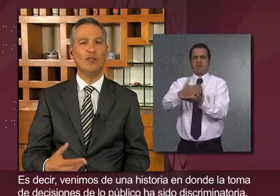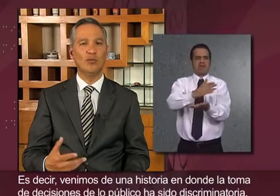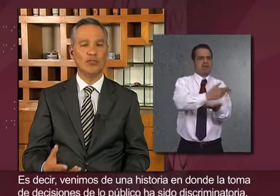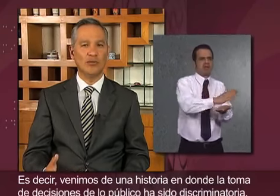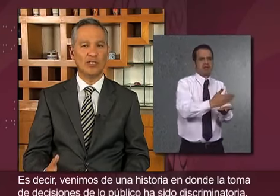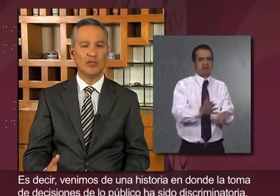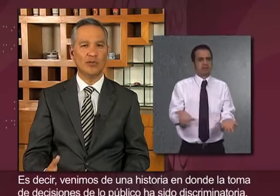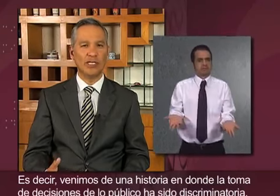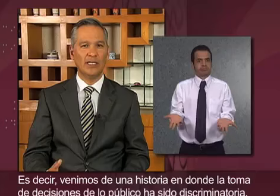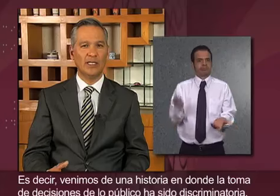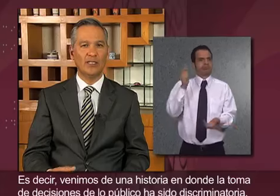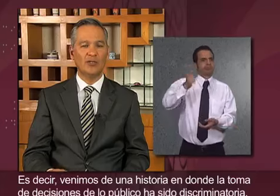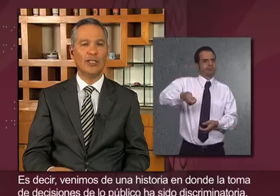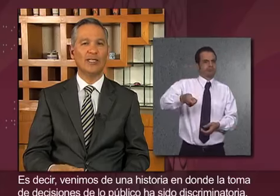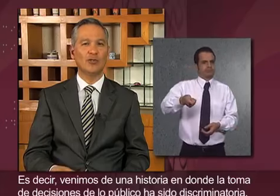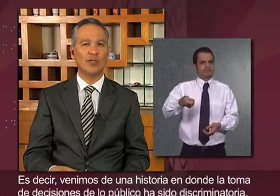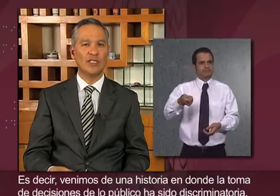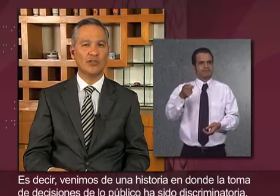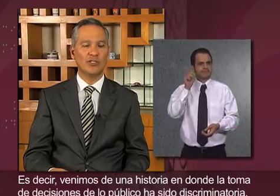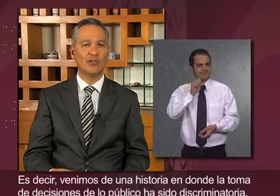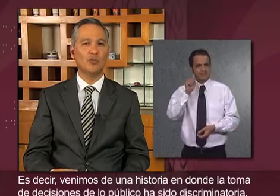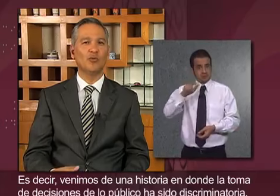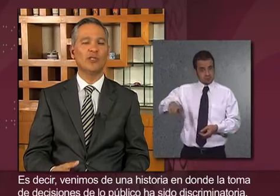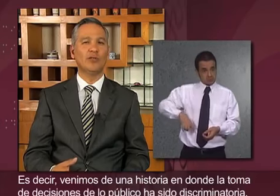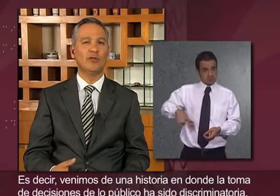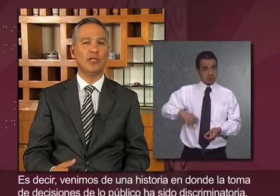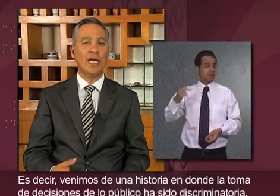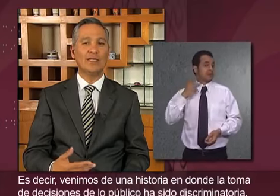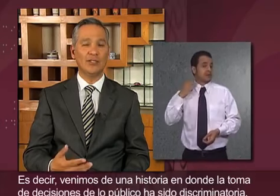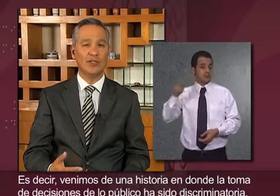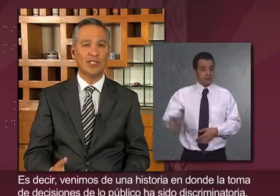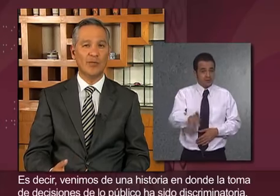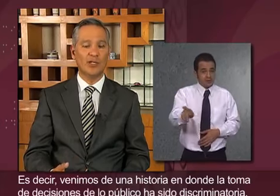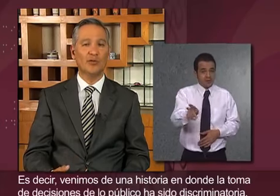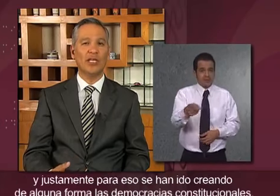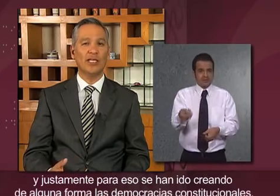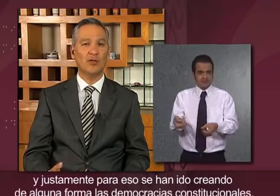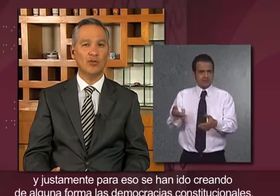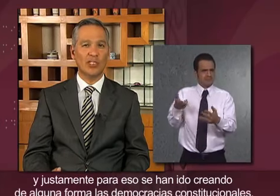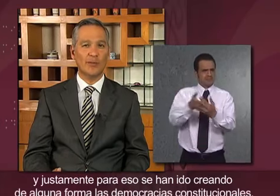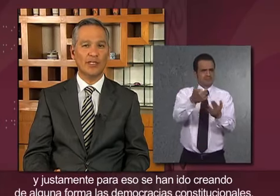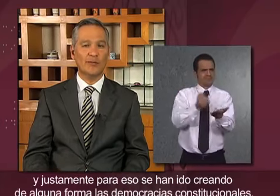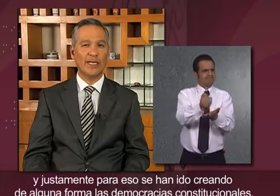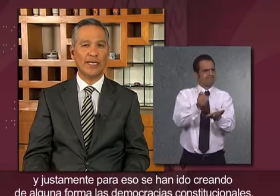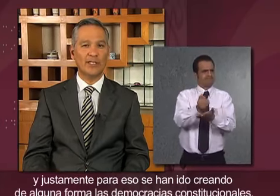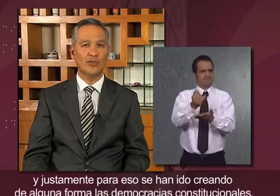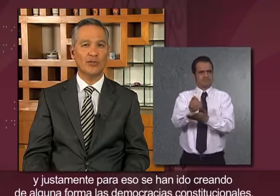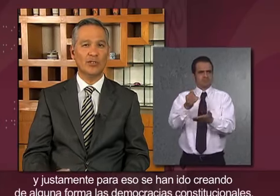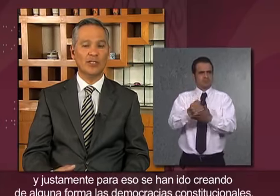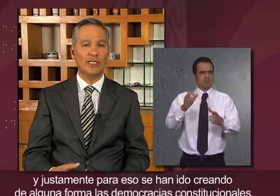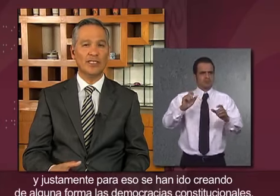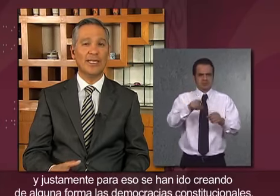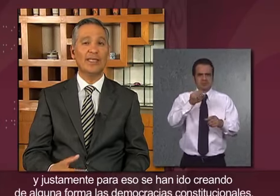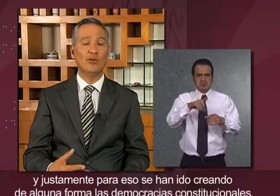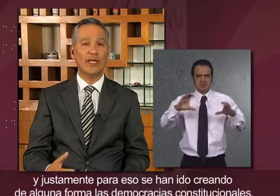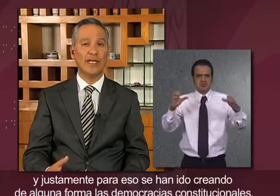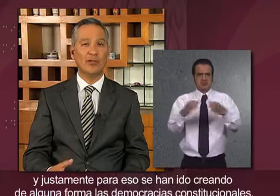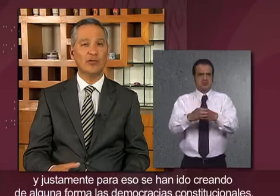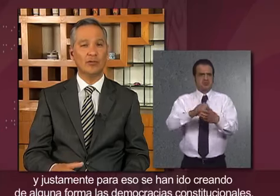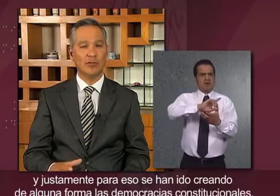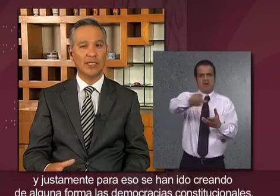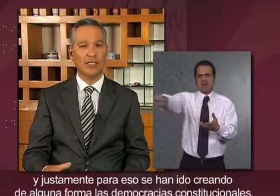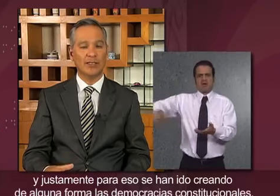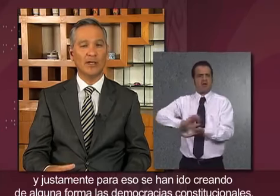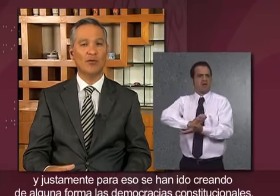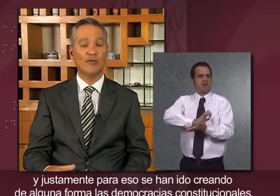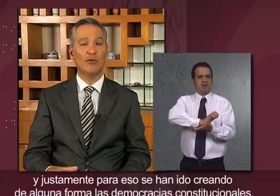decir, venimos de una historia en donde la toma de decisiones de lo público ha sido discriminatoria y justamente para eso se han ido